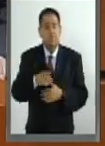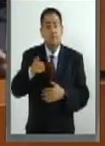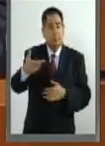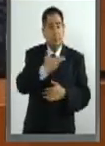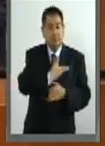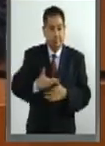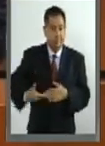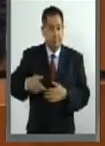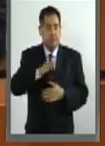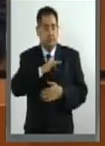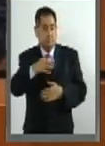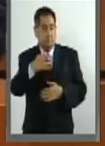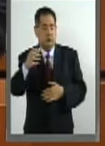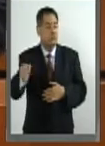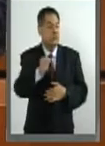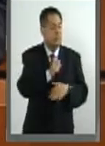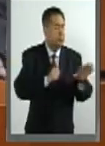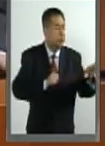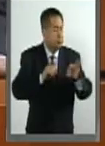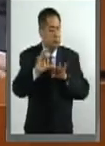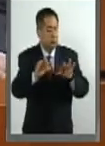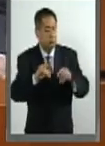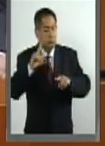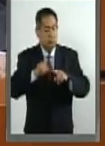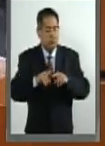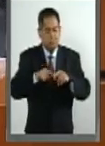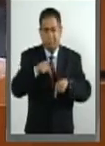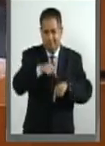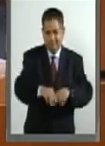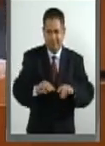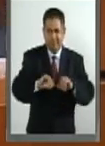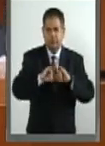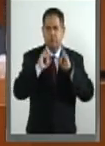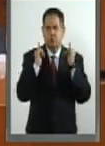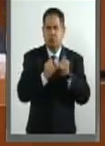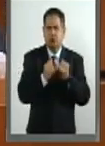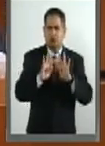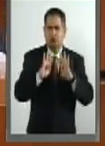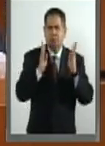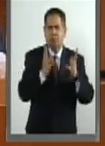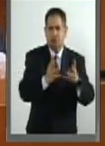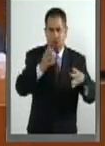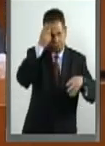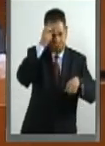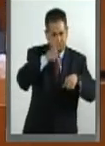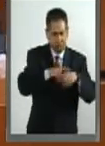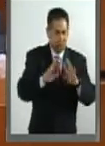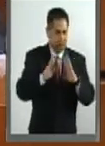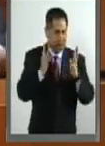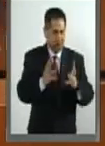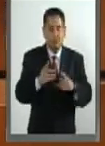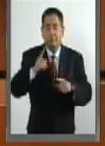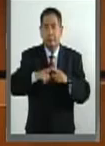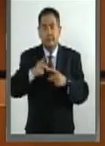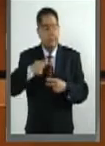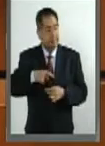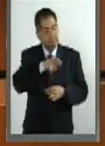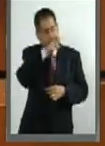Senado, a los integrantes de su junta directiva. Para ello tiene que proponer personas que